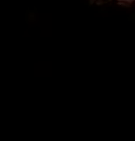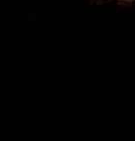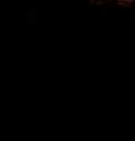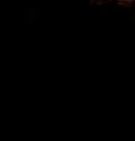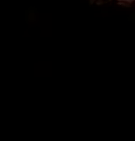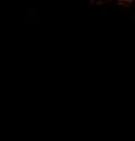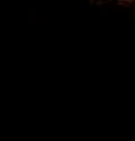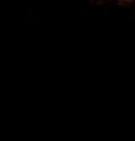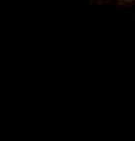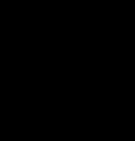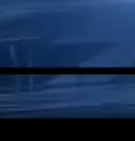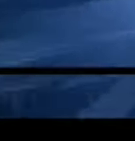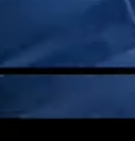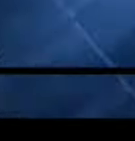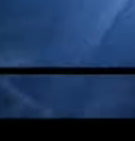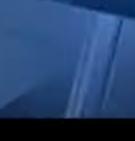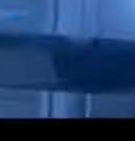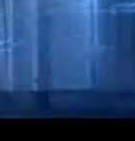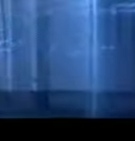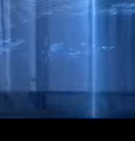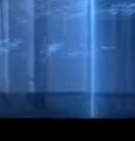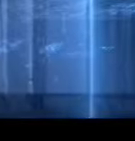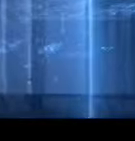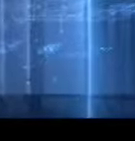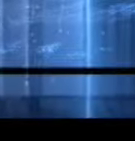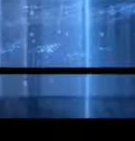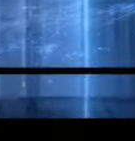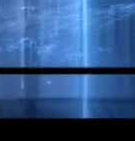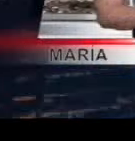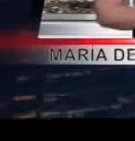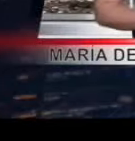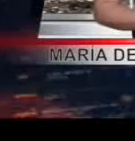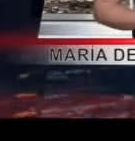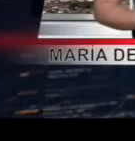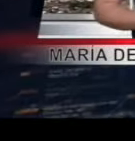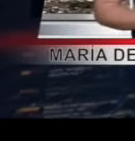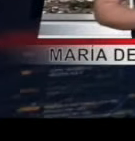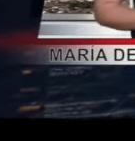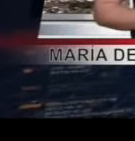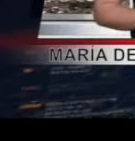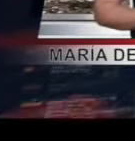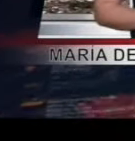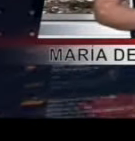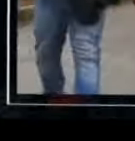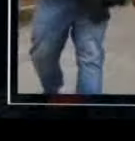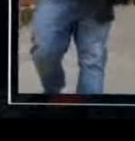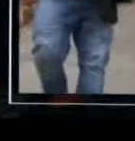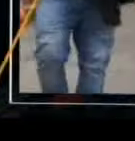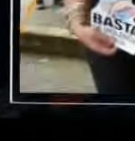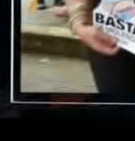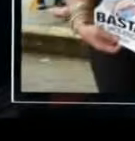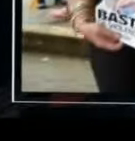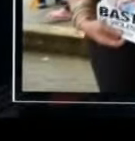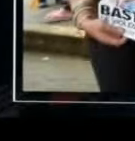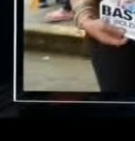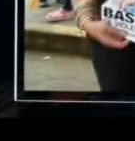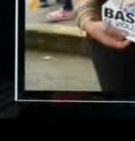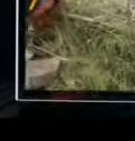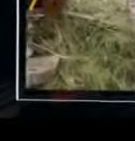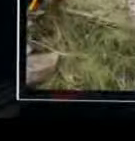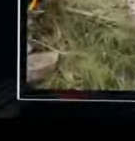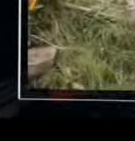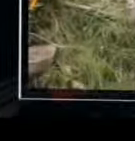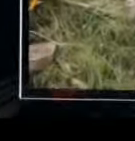atardeceres. Ahora, la voz de su gente, Pichincha informa. Todos los jueves por Ecuador TV a